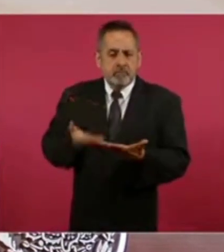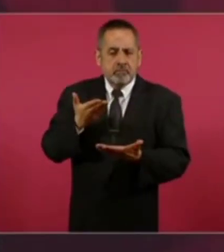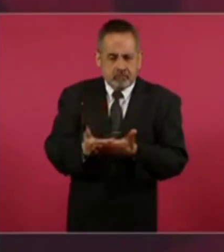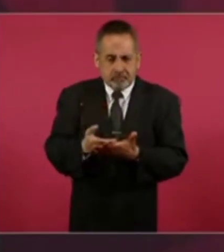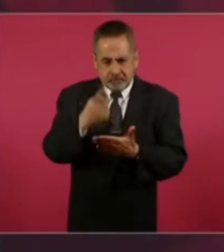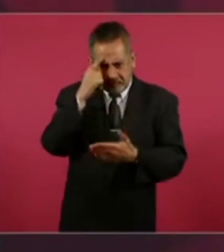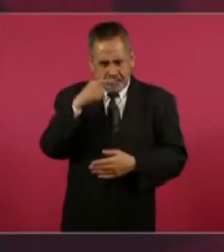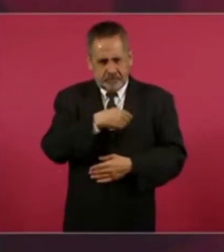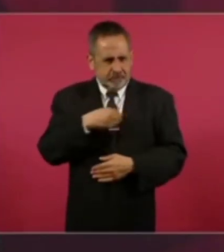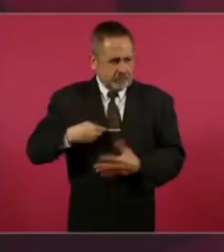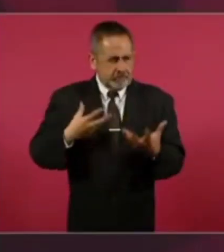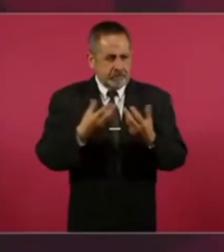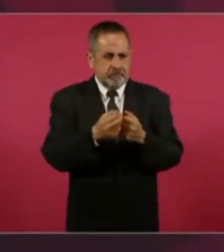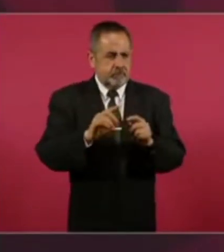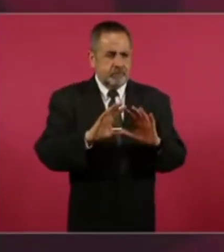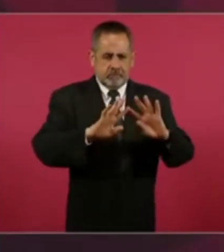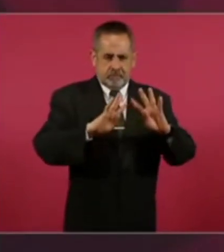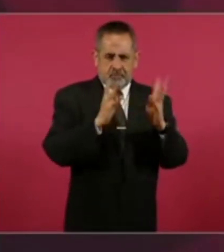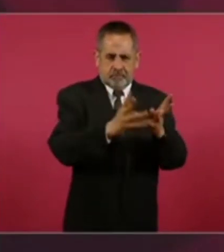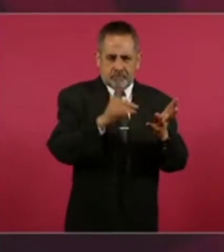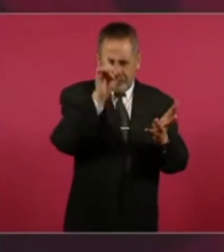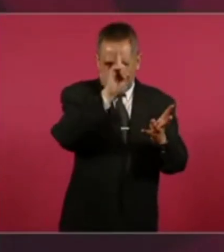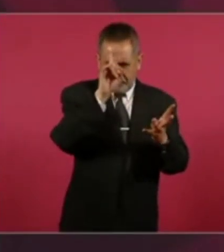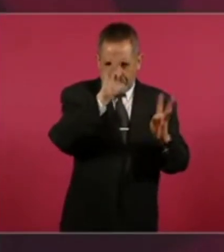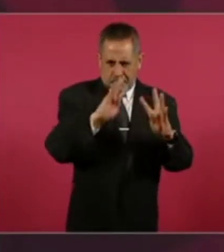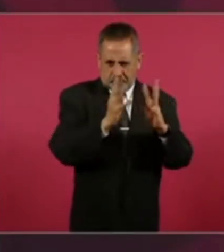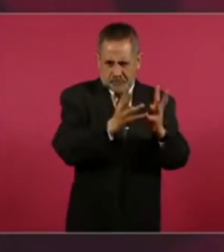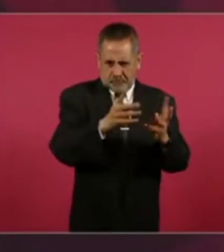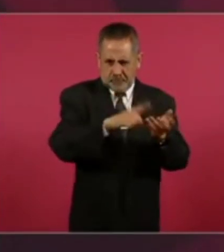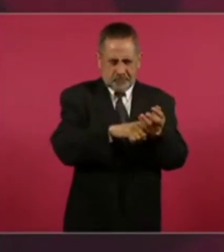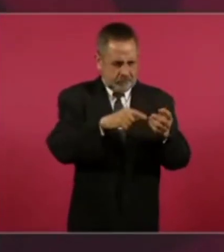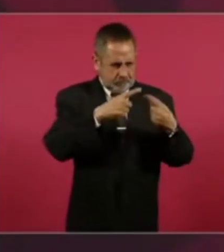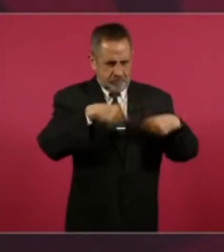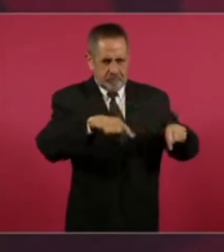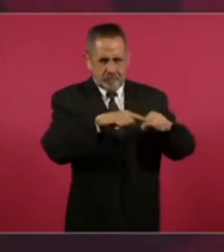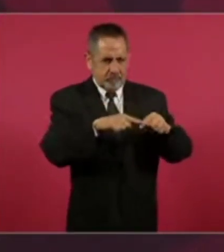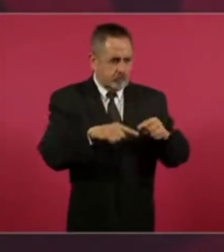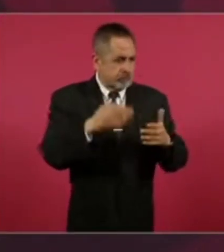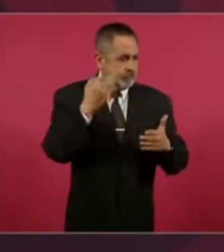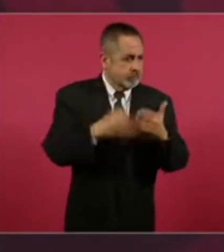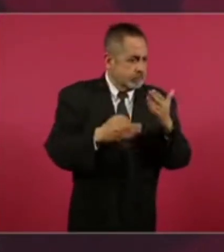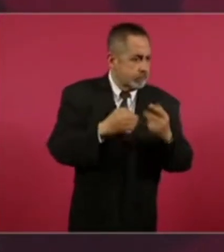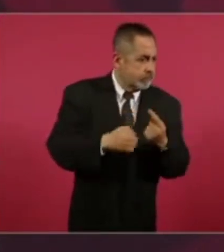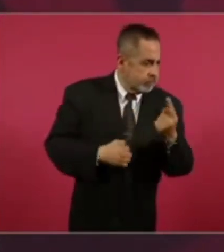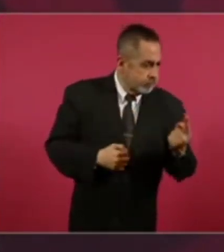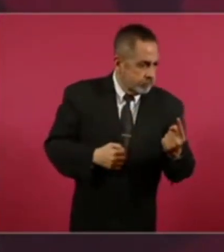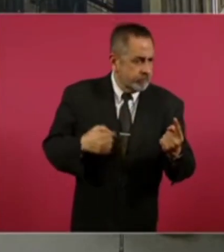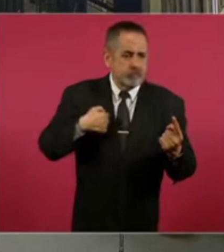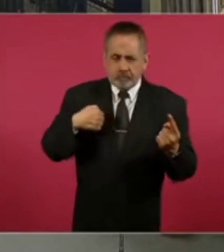de los integrantes del consejo, cada vez que falta uno,